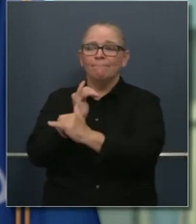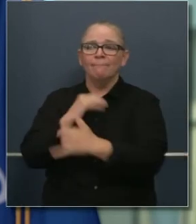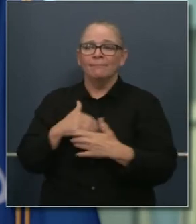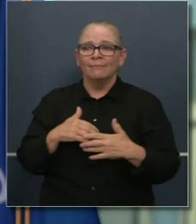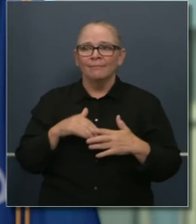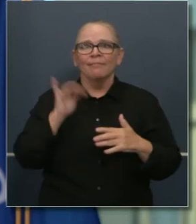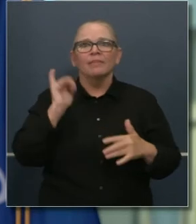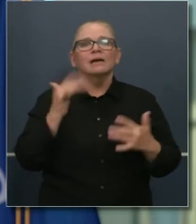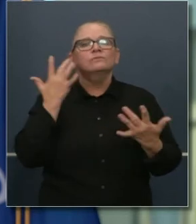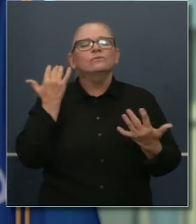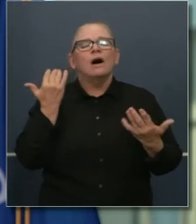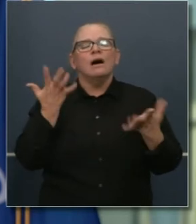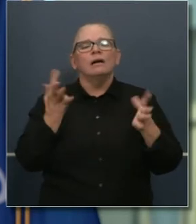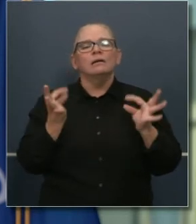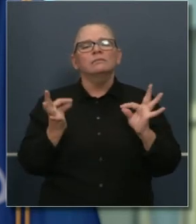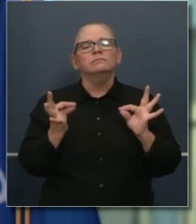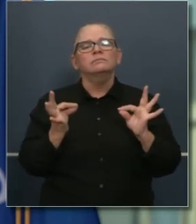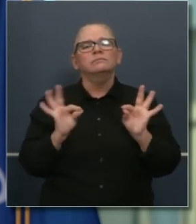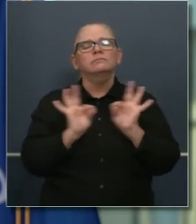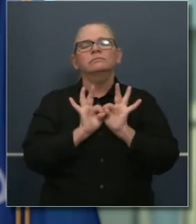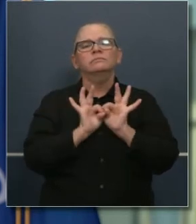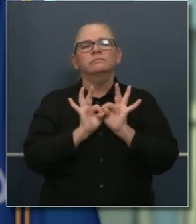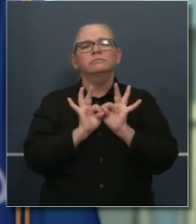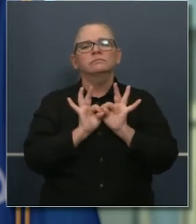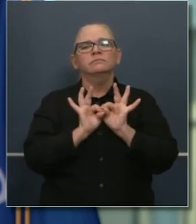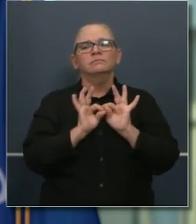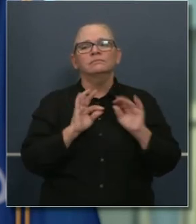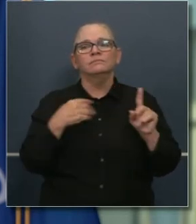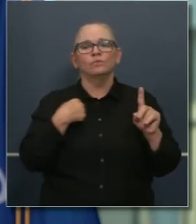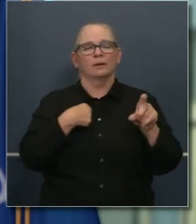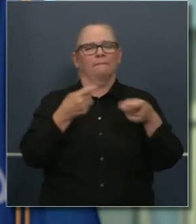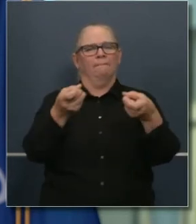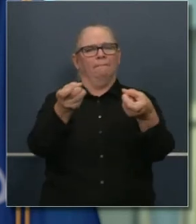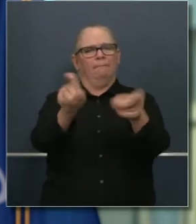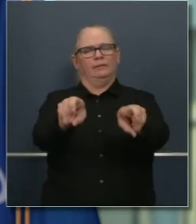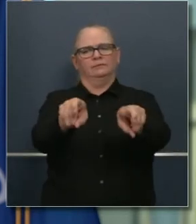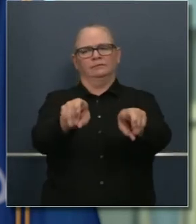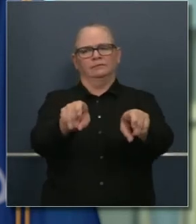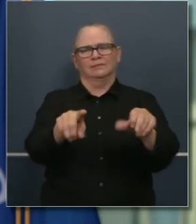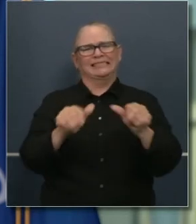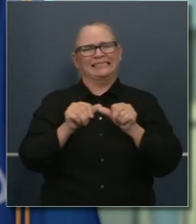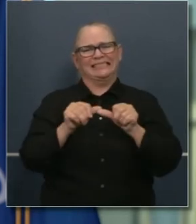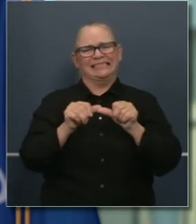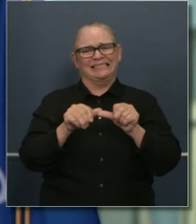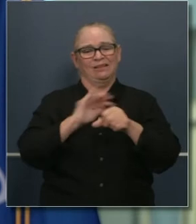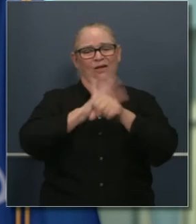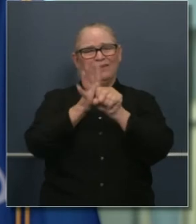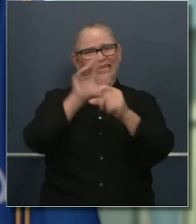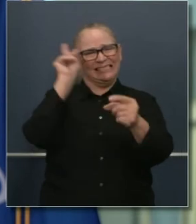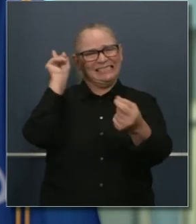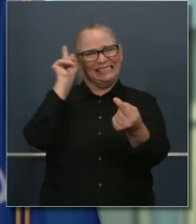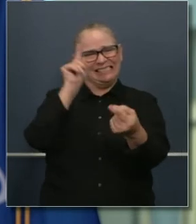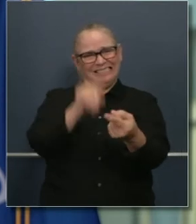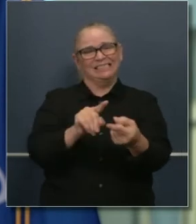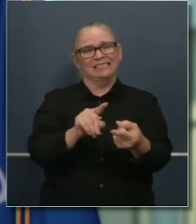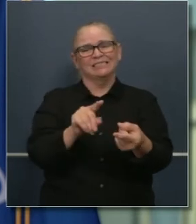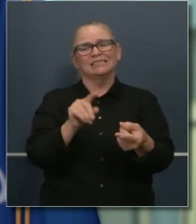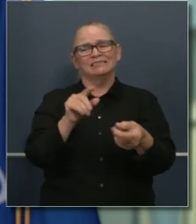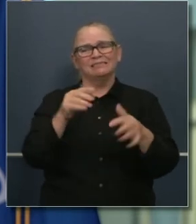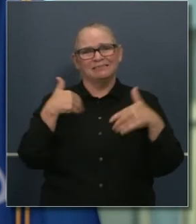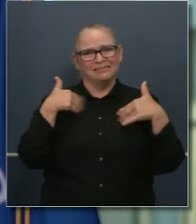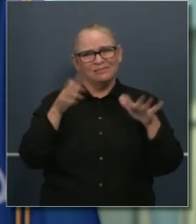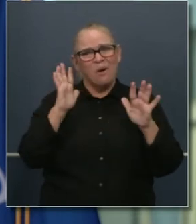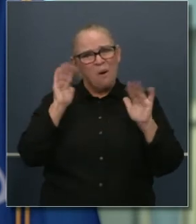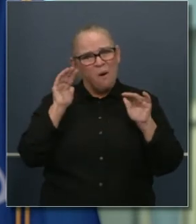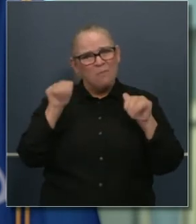es por qué es tan fundamental que nosotros tengamos éxito en mantener el progreso que hemos hecho en